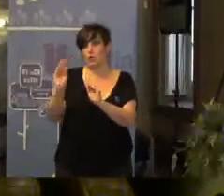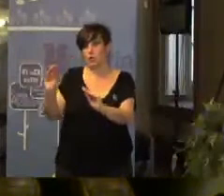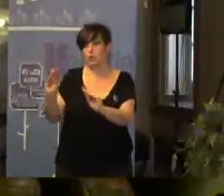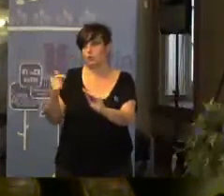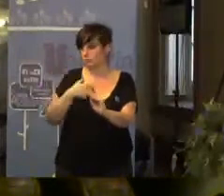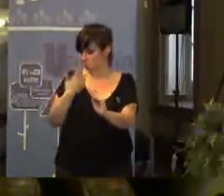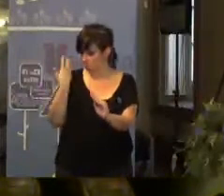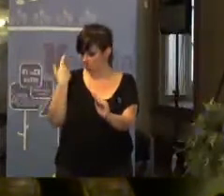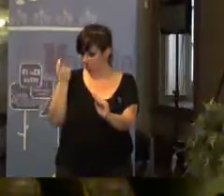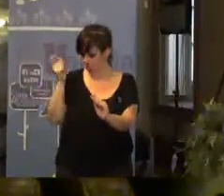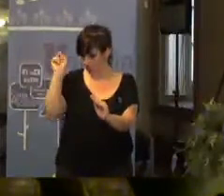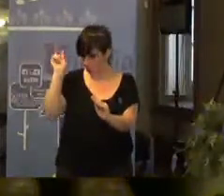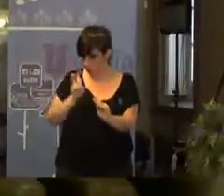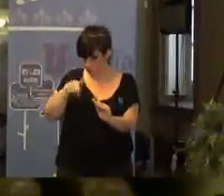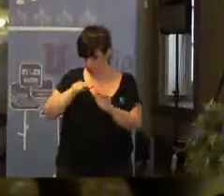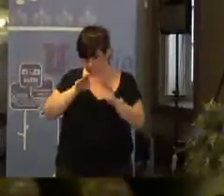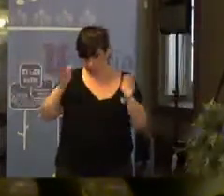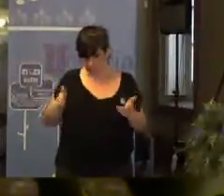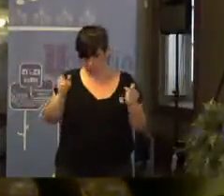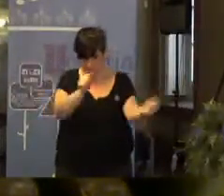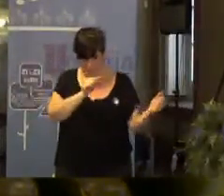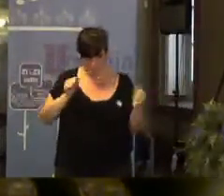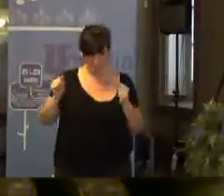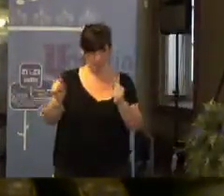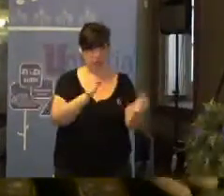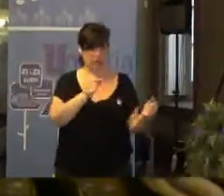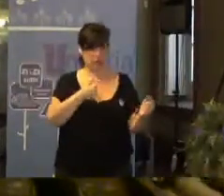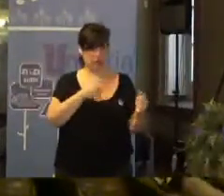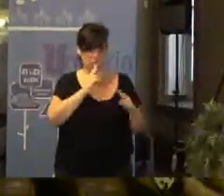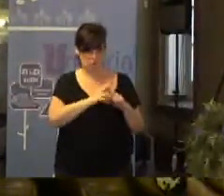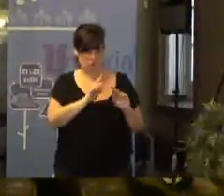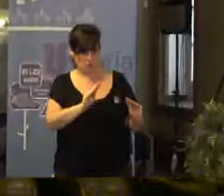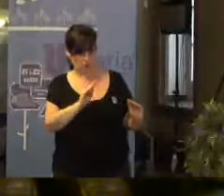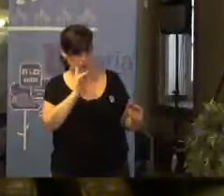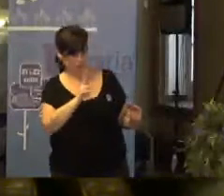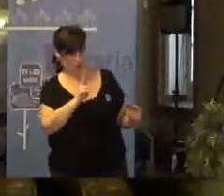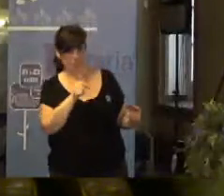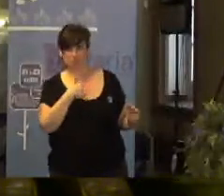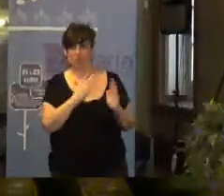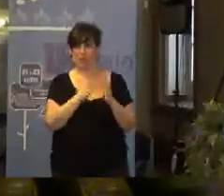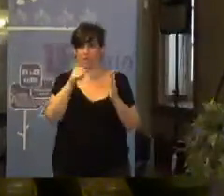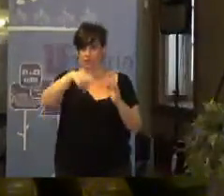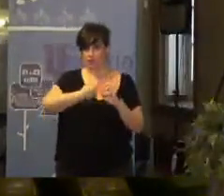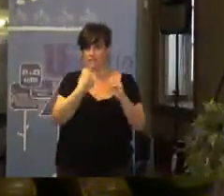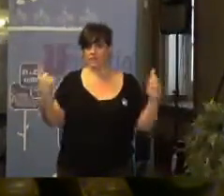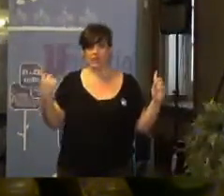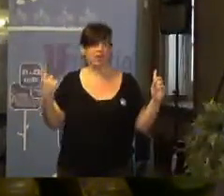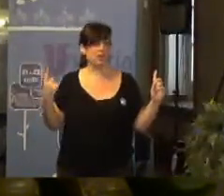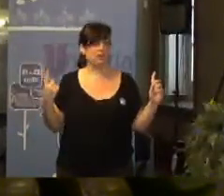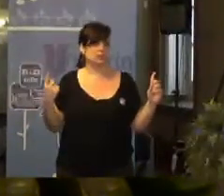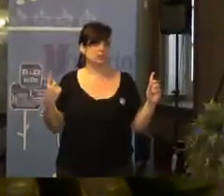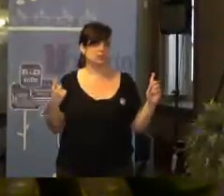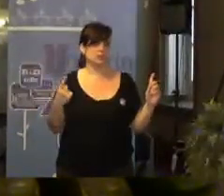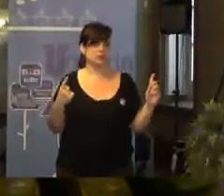foi nunha mesa redonda con Carlos e vin que estaba o seu nome aí, pois nun libro recente este ano aparece conceptuado